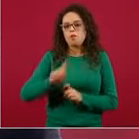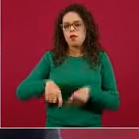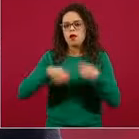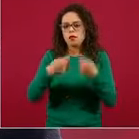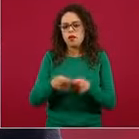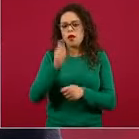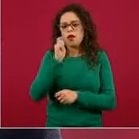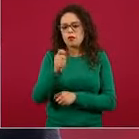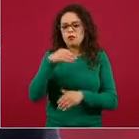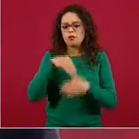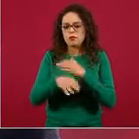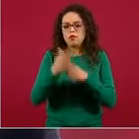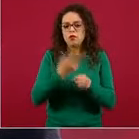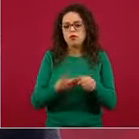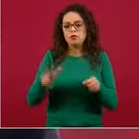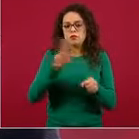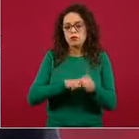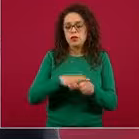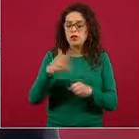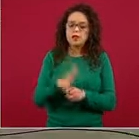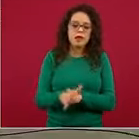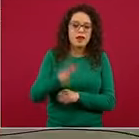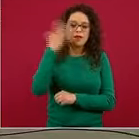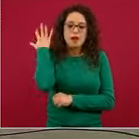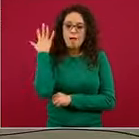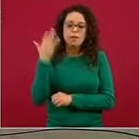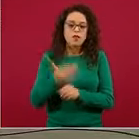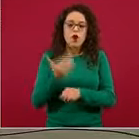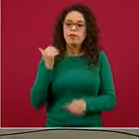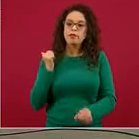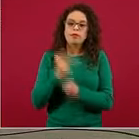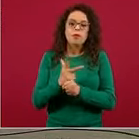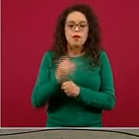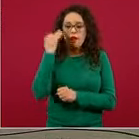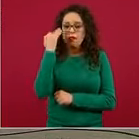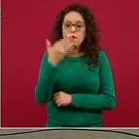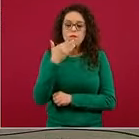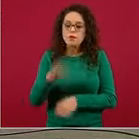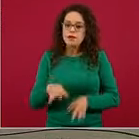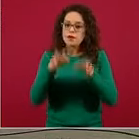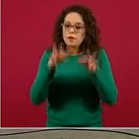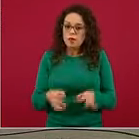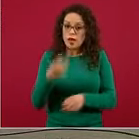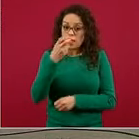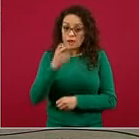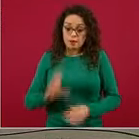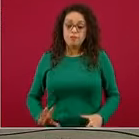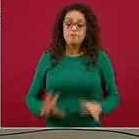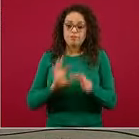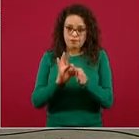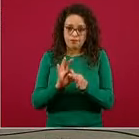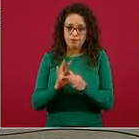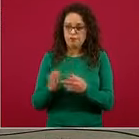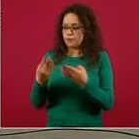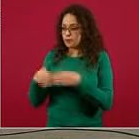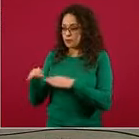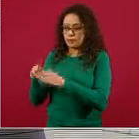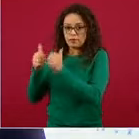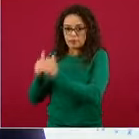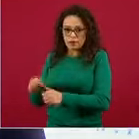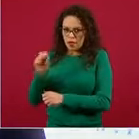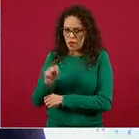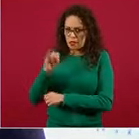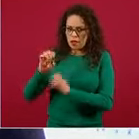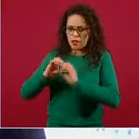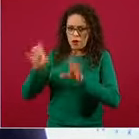hospitalización lo más oportuna posible, ¿no? Entonces el mensaje va de la mano. El resguardo domiciliario sí, cuando